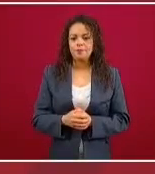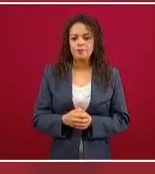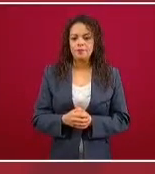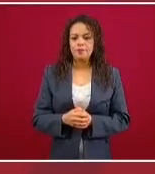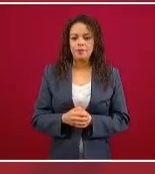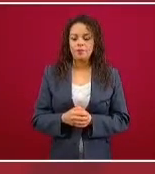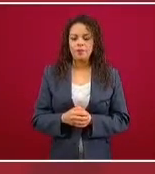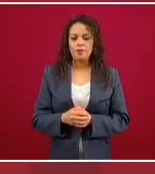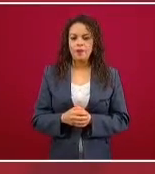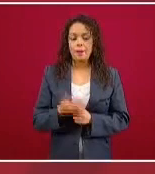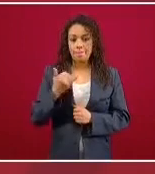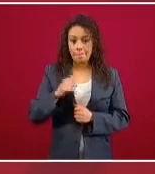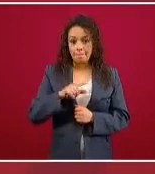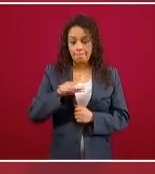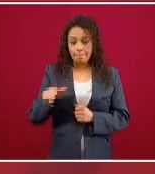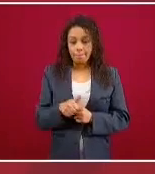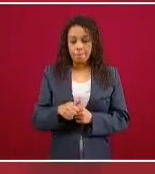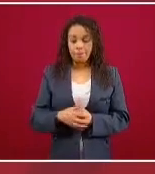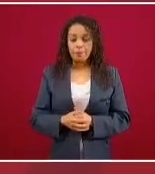y luego